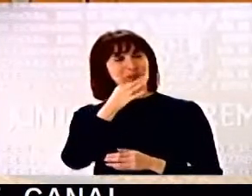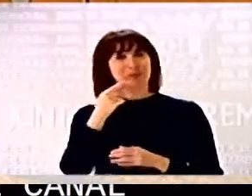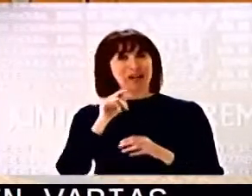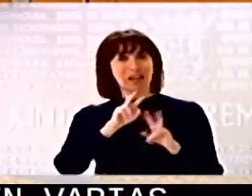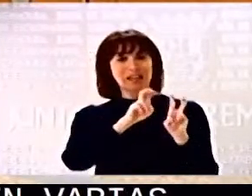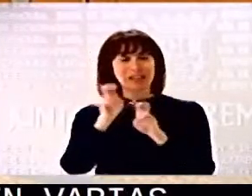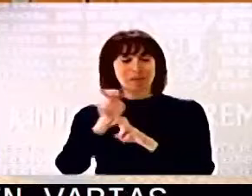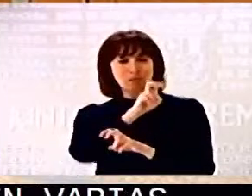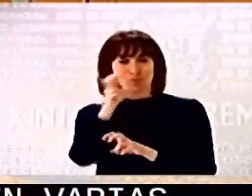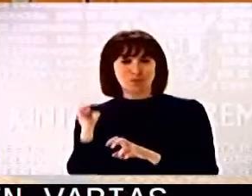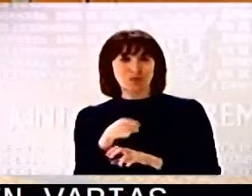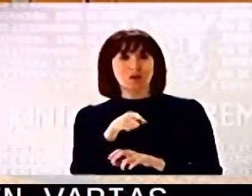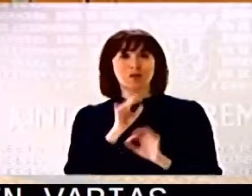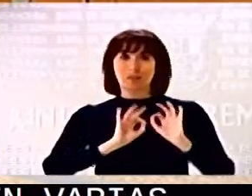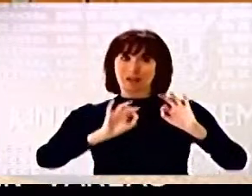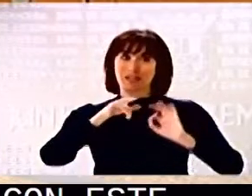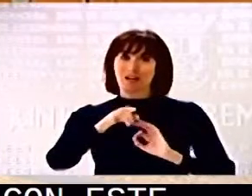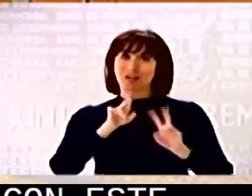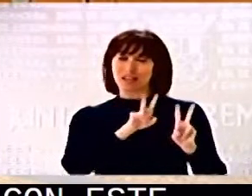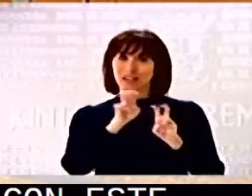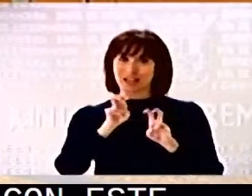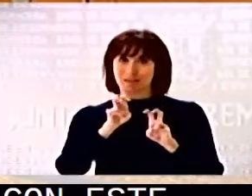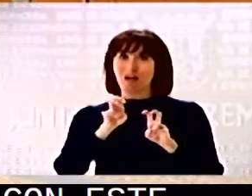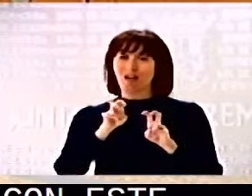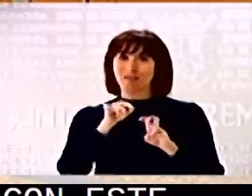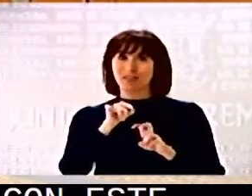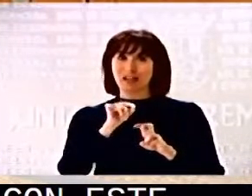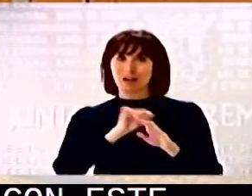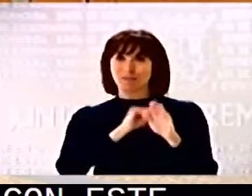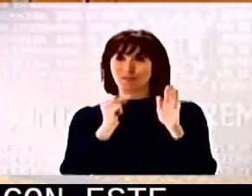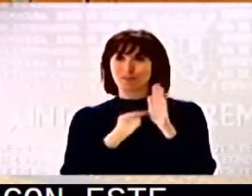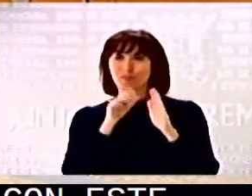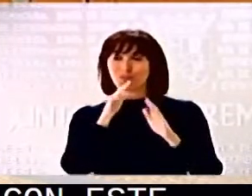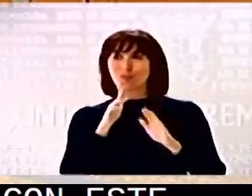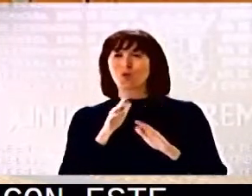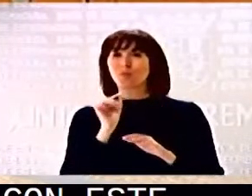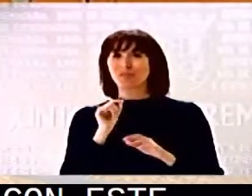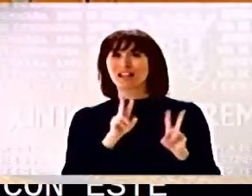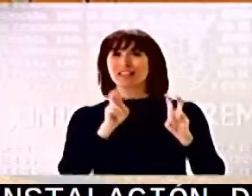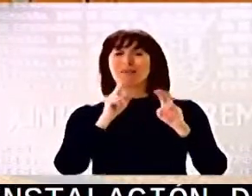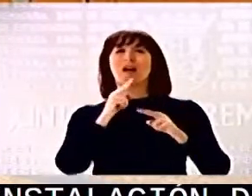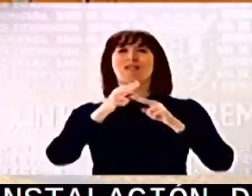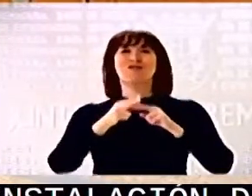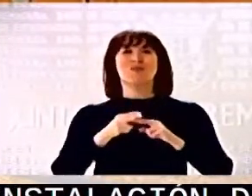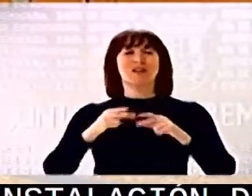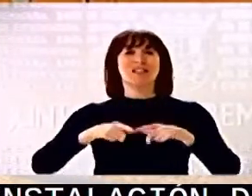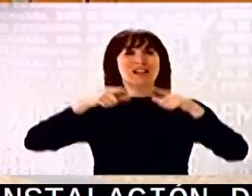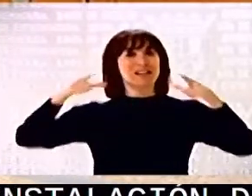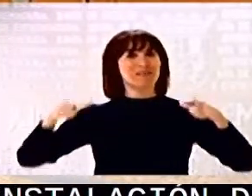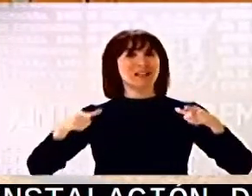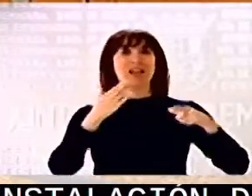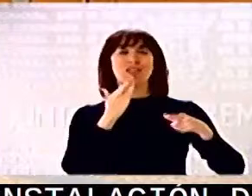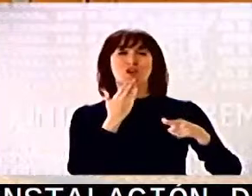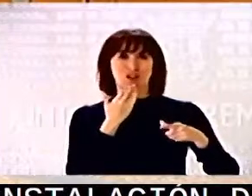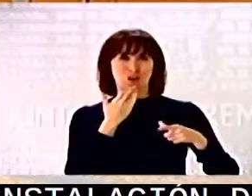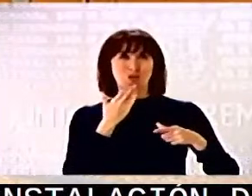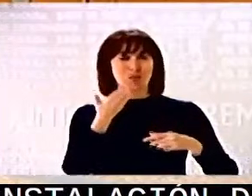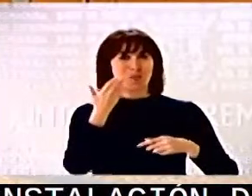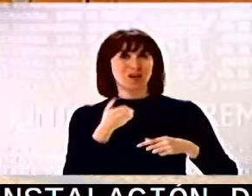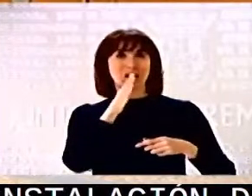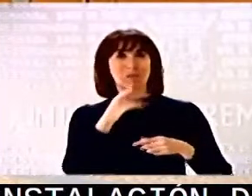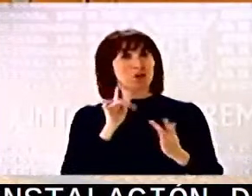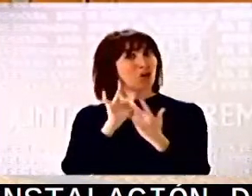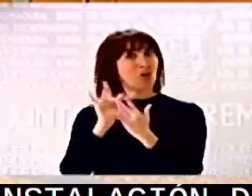Una relacionada precisamente con este asunto, con la calificación como gran instalación de ocio. Por los contactos que mantienen con